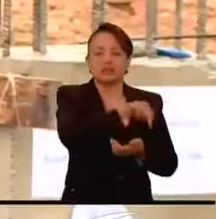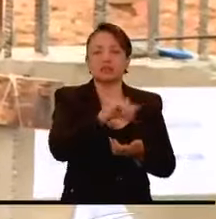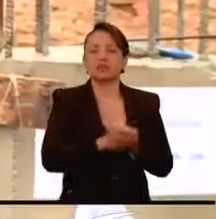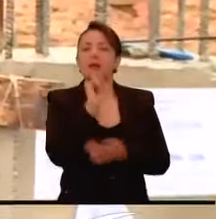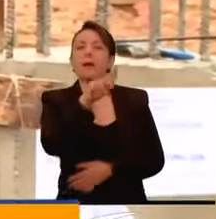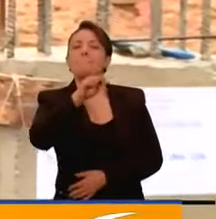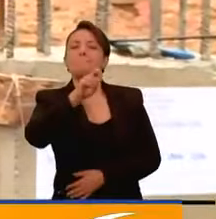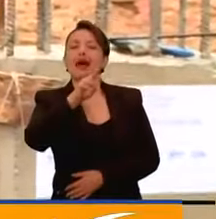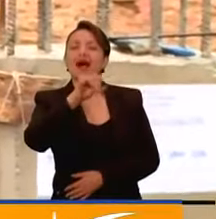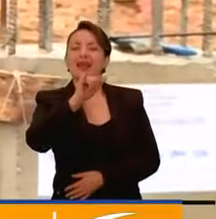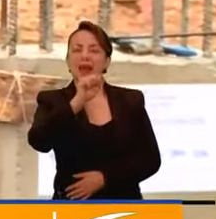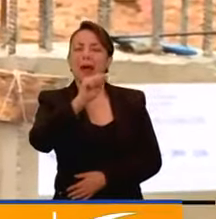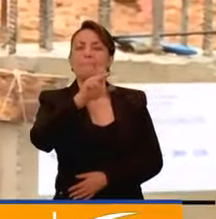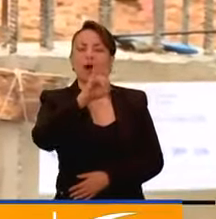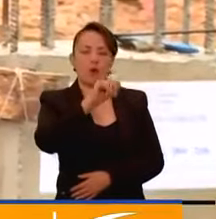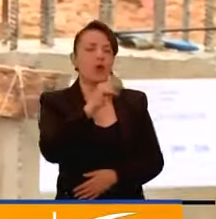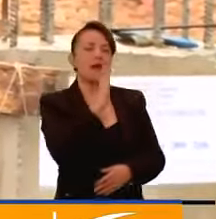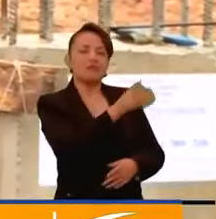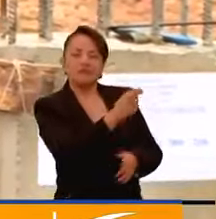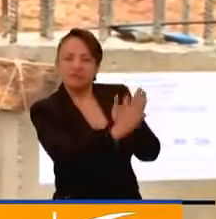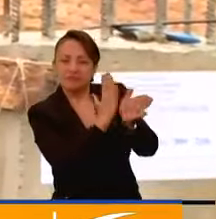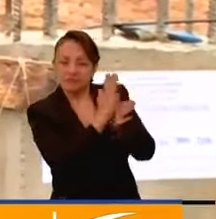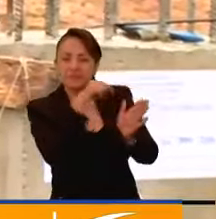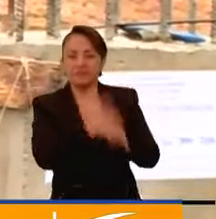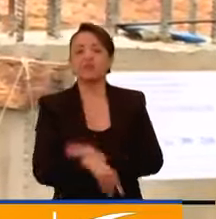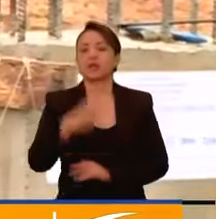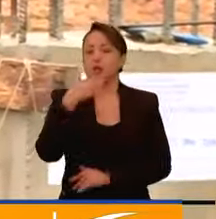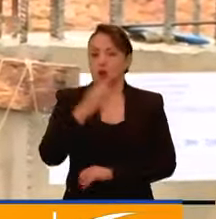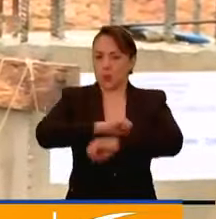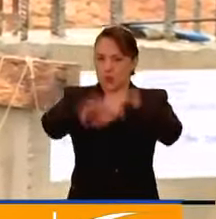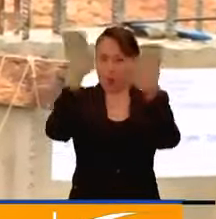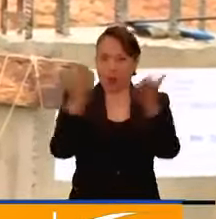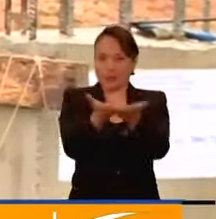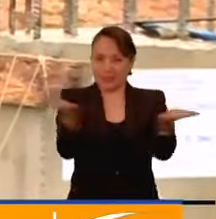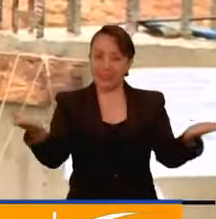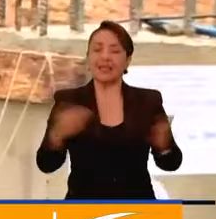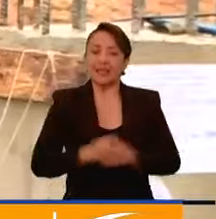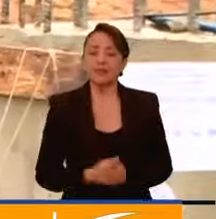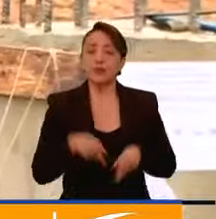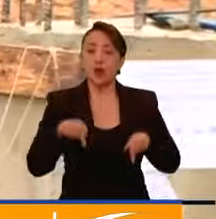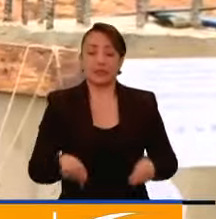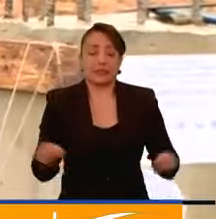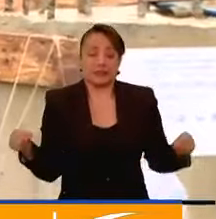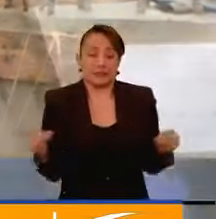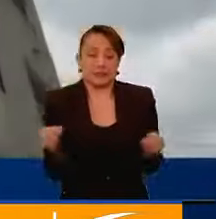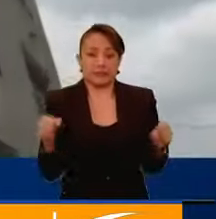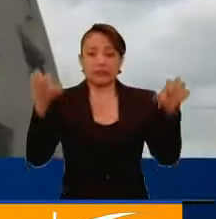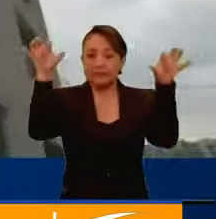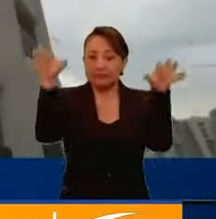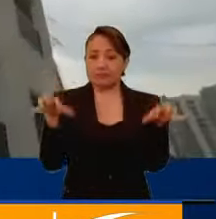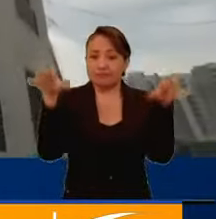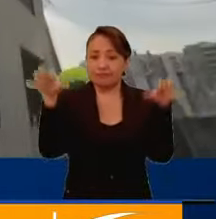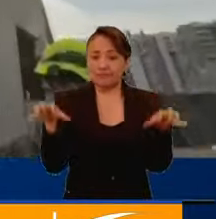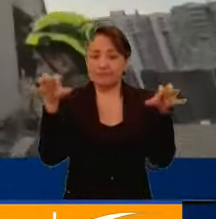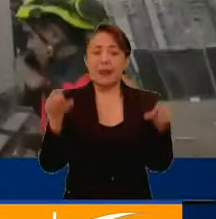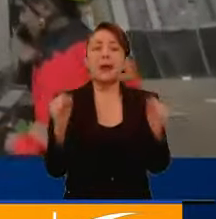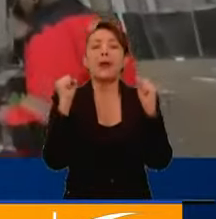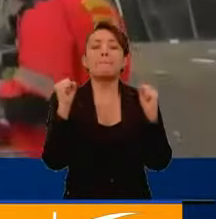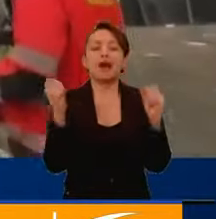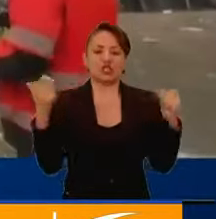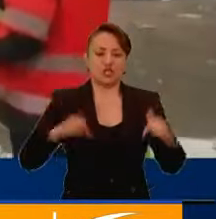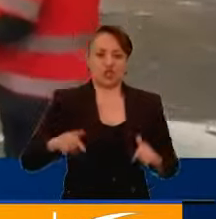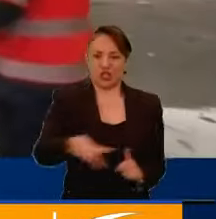María Alejandra televidentes muy buenos días vea saludamos con una mañana muy fría y lluviosa especialmente aquí en el